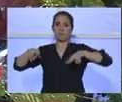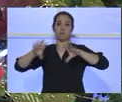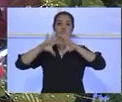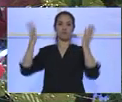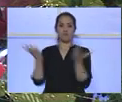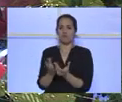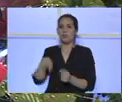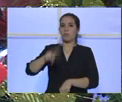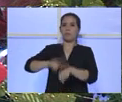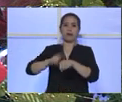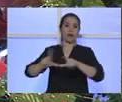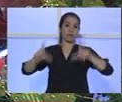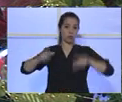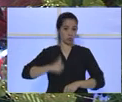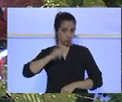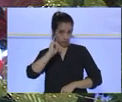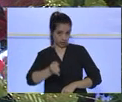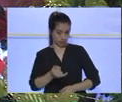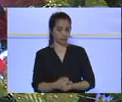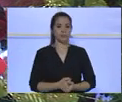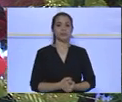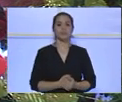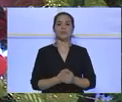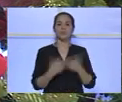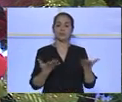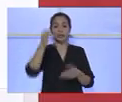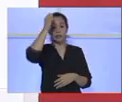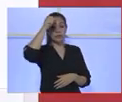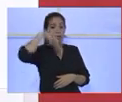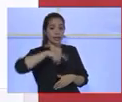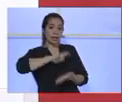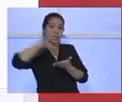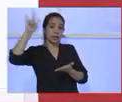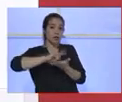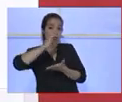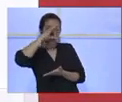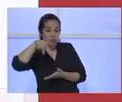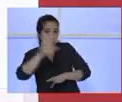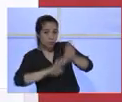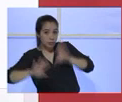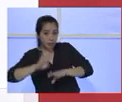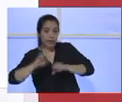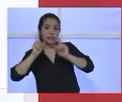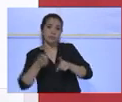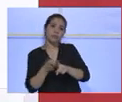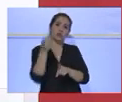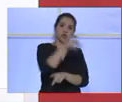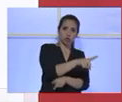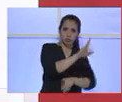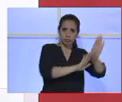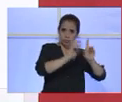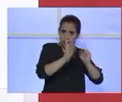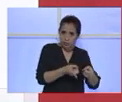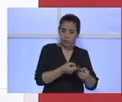hablando del Aeropuerto Internacional Silvio Pettirossi, pero también al este. Sí, pero ahora vamos a concentrarnos en el tema de Silvio Pettirossi,